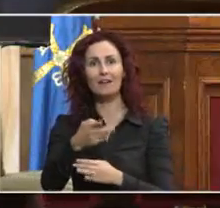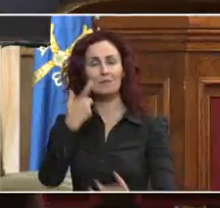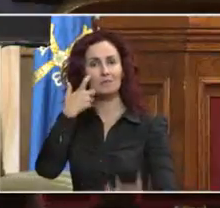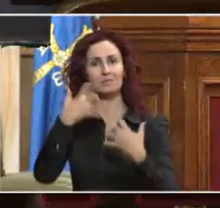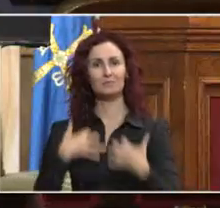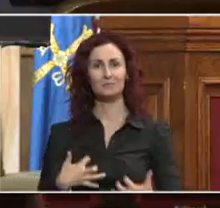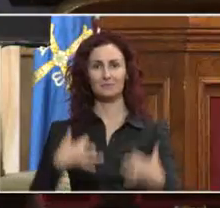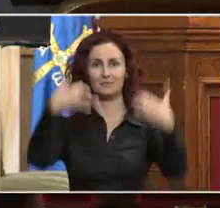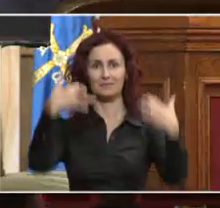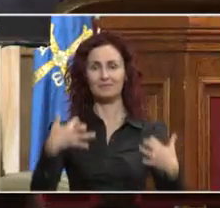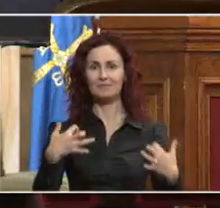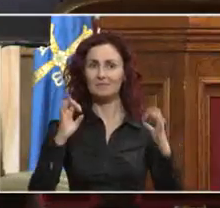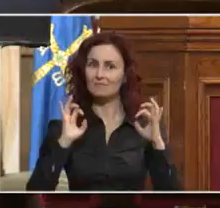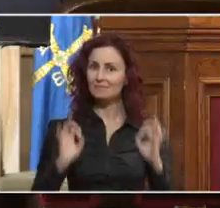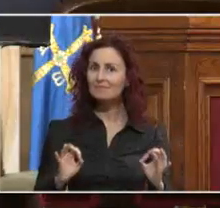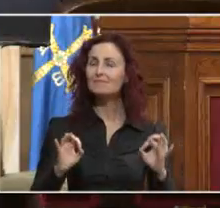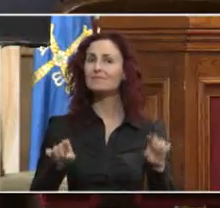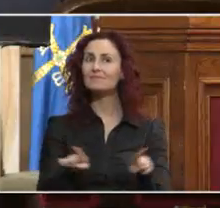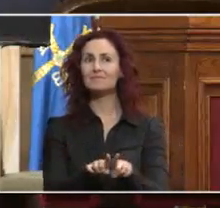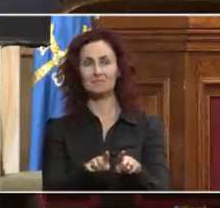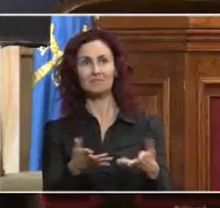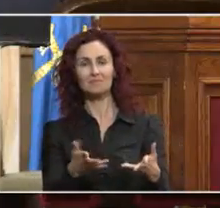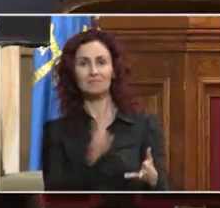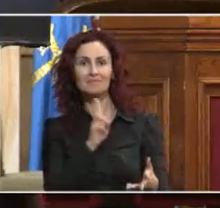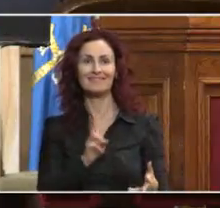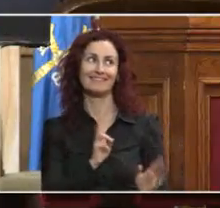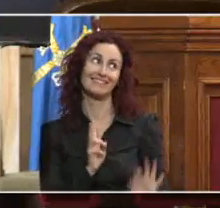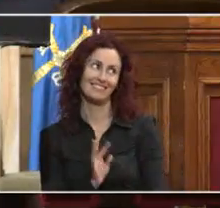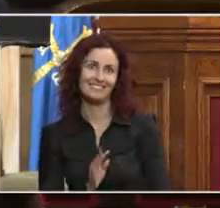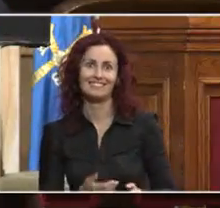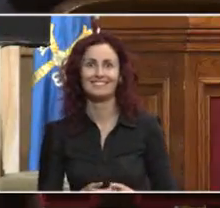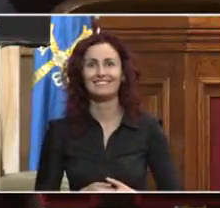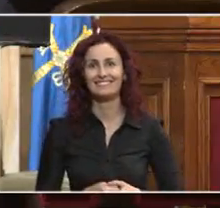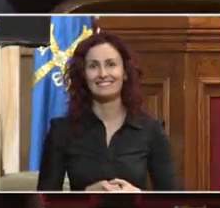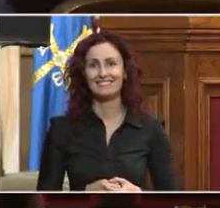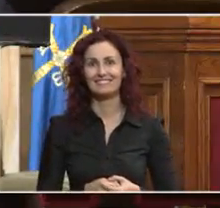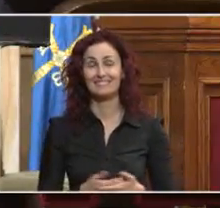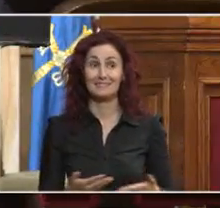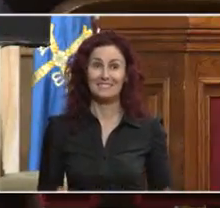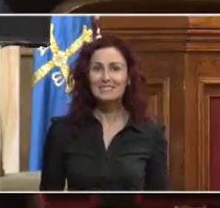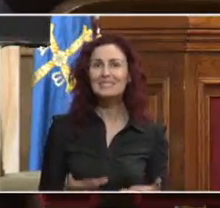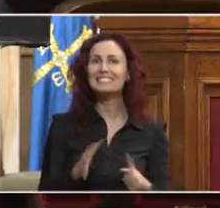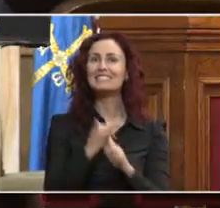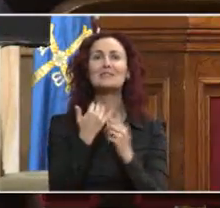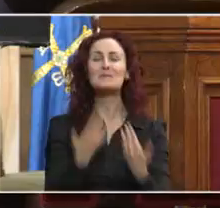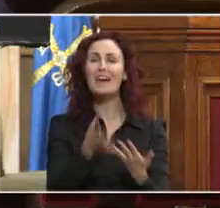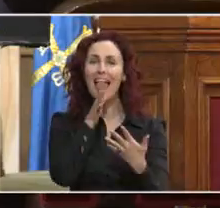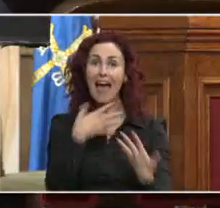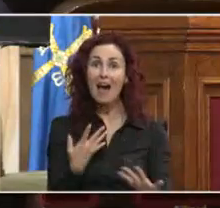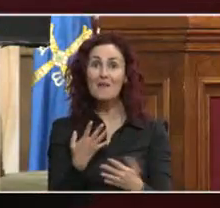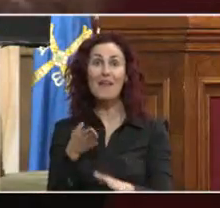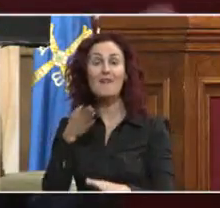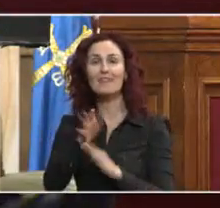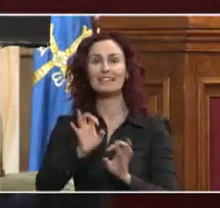Luthier sabe lo que va a encontrar y digamos, no se sorprende. No creas, lo que pasa es que ahora vamos a teatros